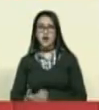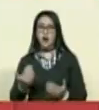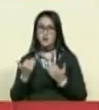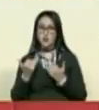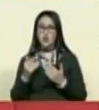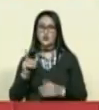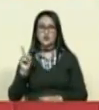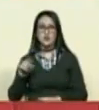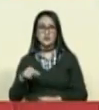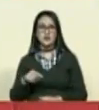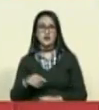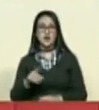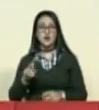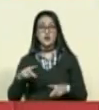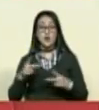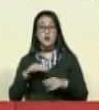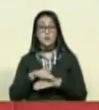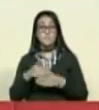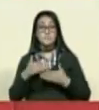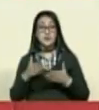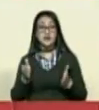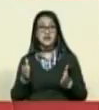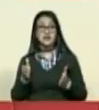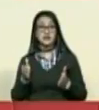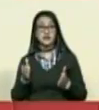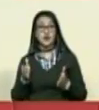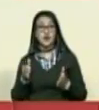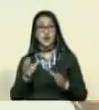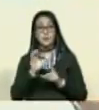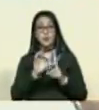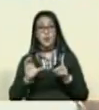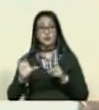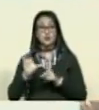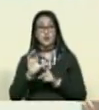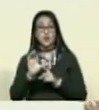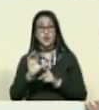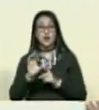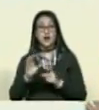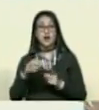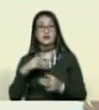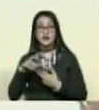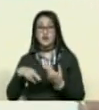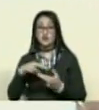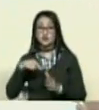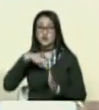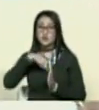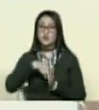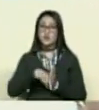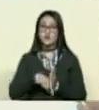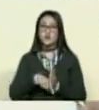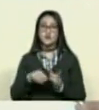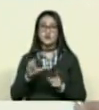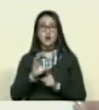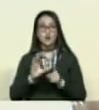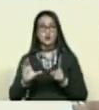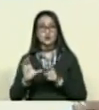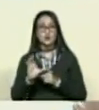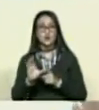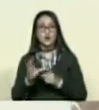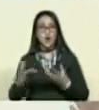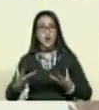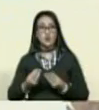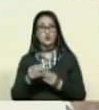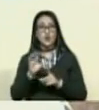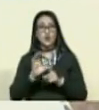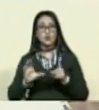apoyo para ser el nuevo ministro del Poder Popular para la Cultura y hacer una revolución profunda desde la cultura, con la